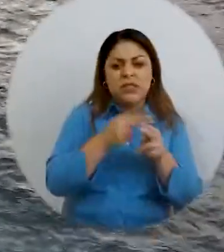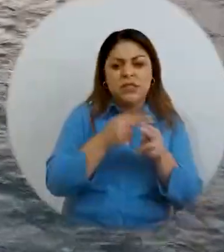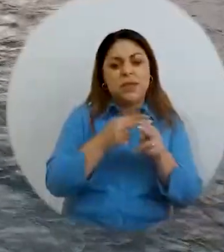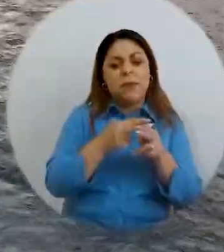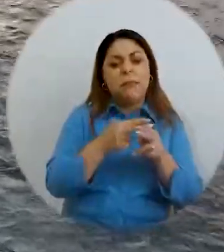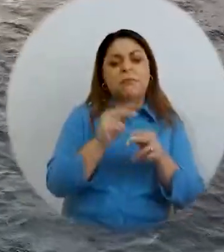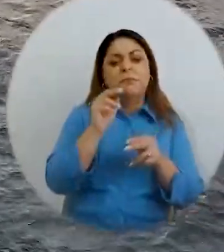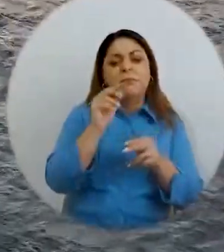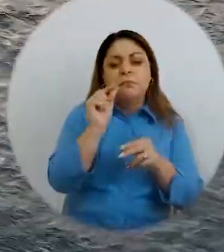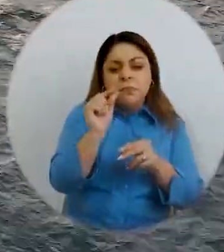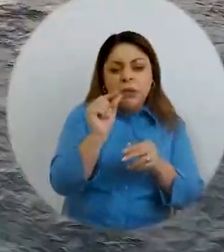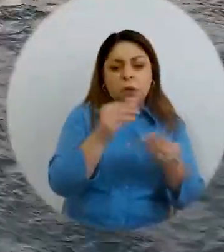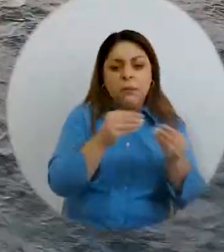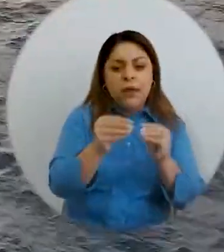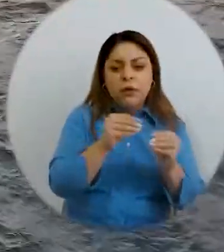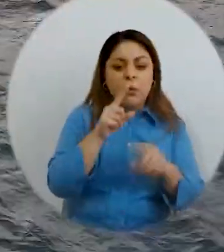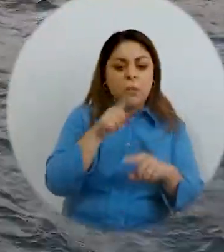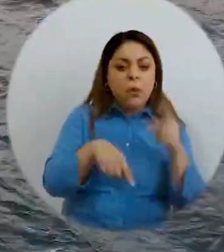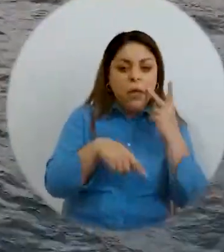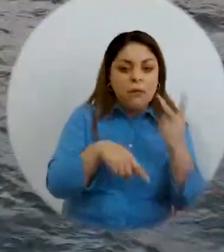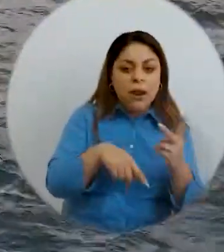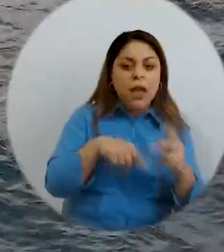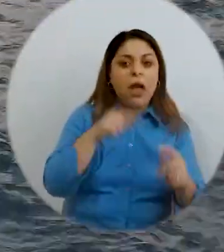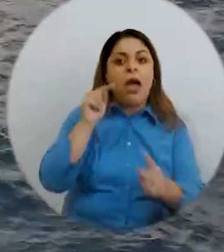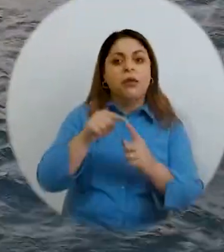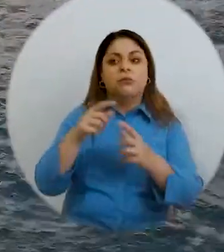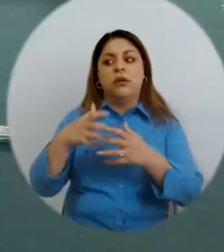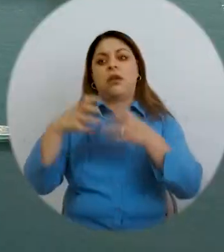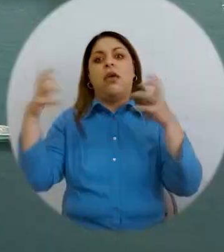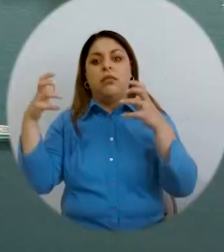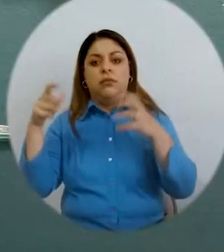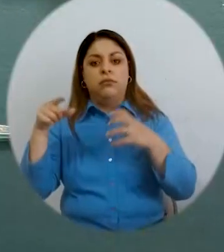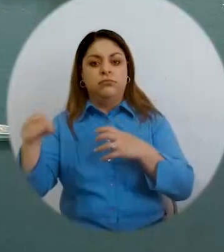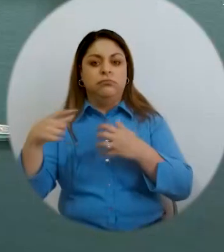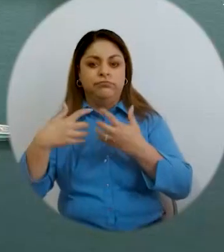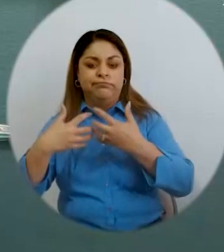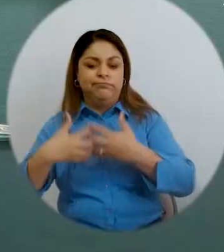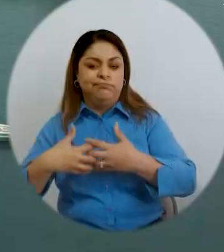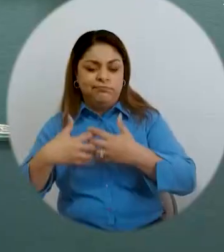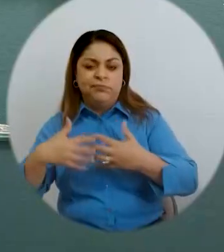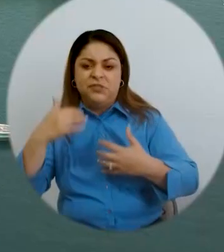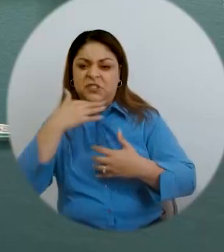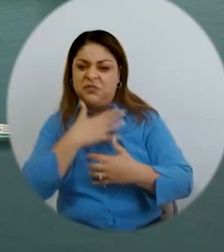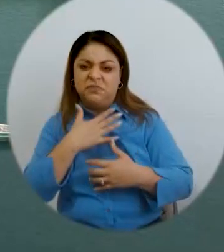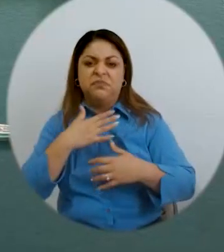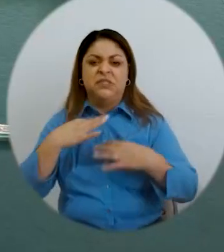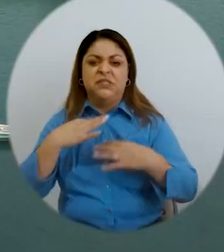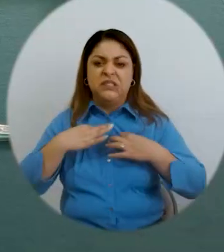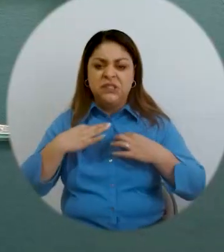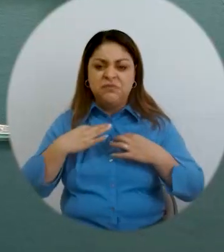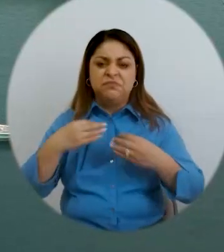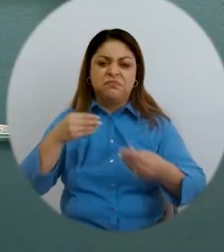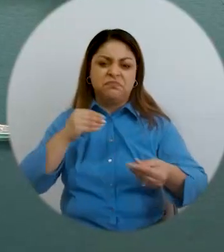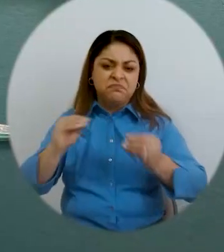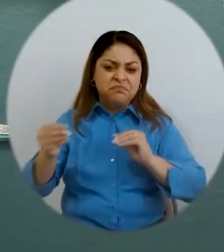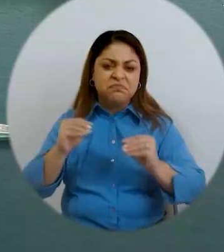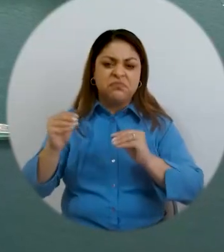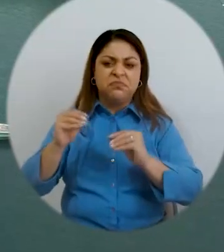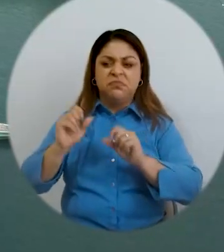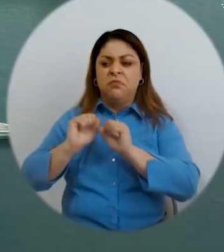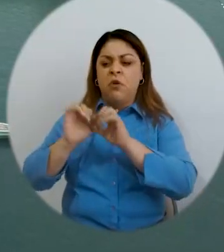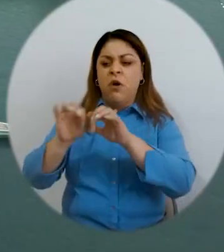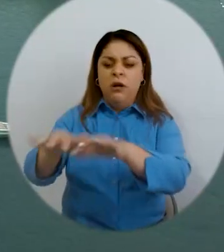pequeño, que son los microplásticos que no podemos ver y percibir, hasta las grandes contaminaciones por textiles, plásticos, contaminaciones en la